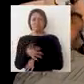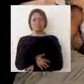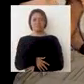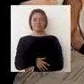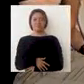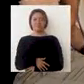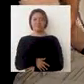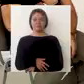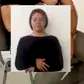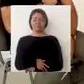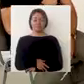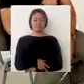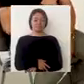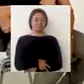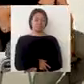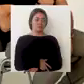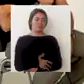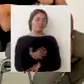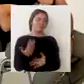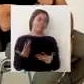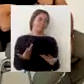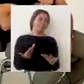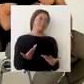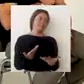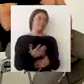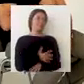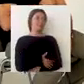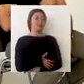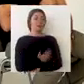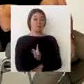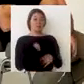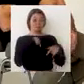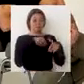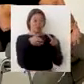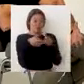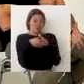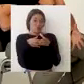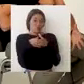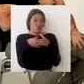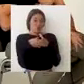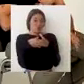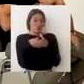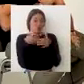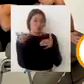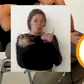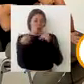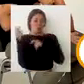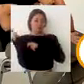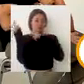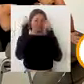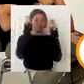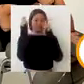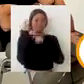de rol? Carlos, para tener estos clubes, en